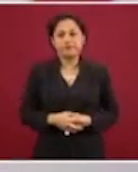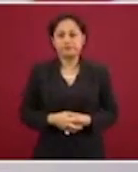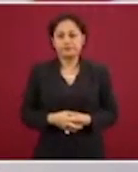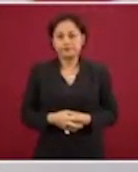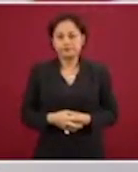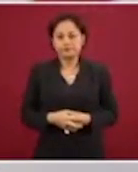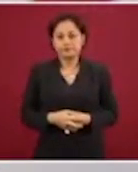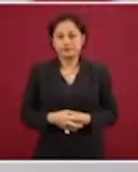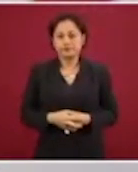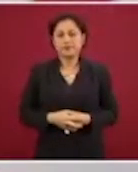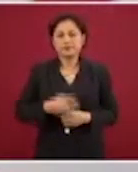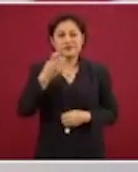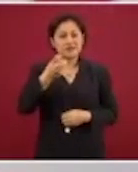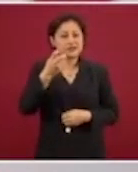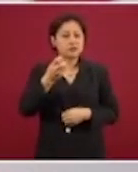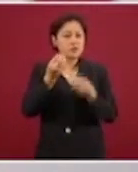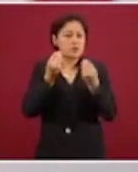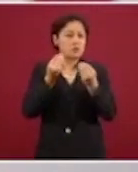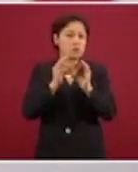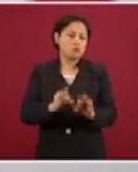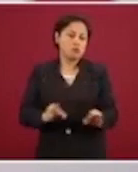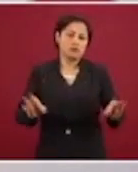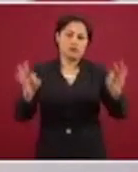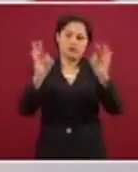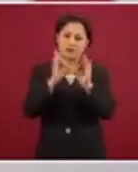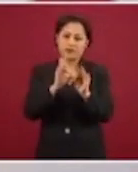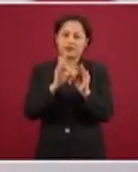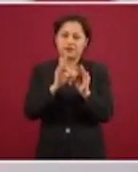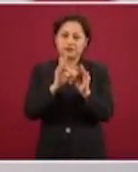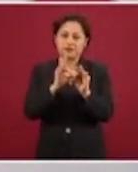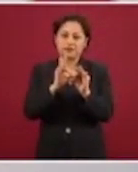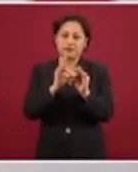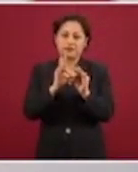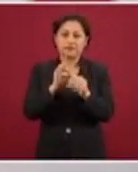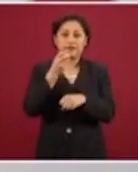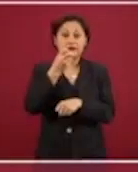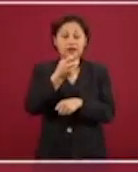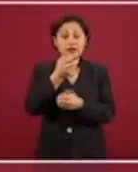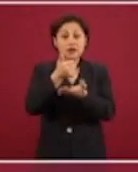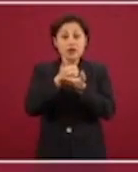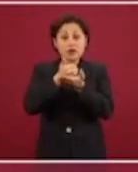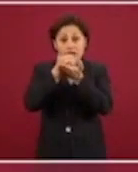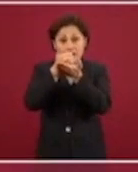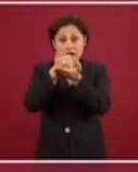Esto ha sido fundamental para evitar